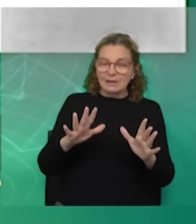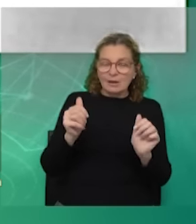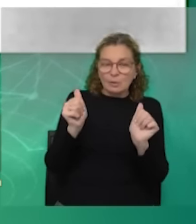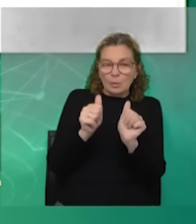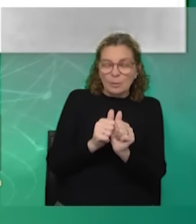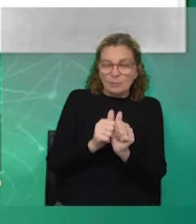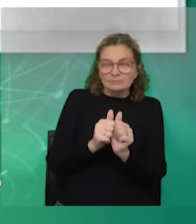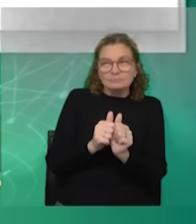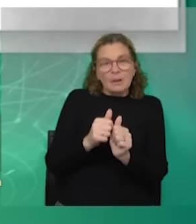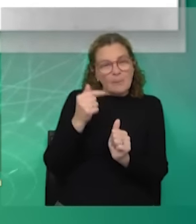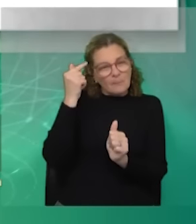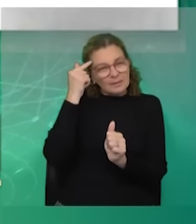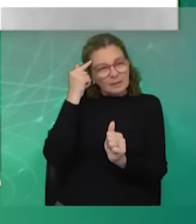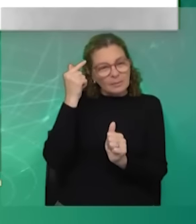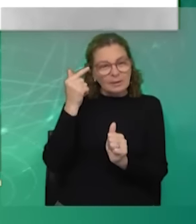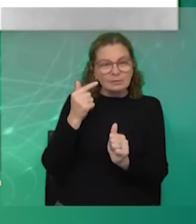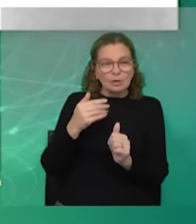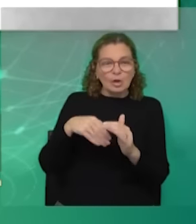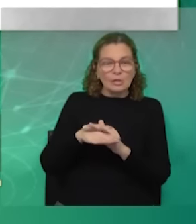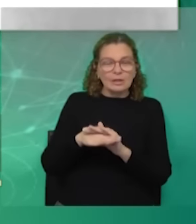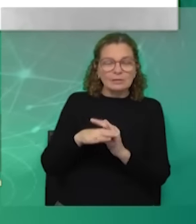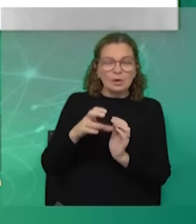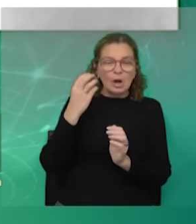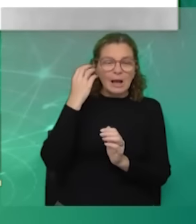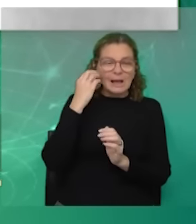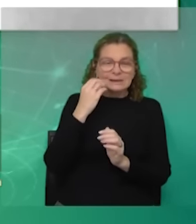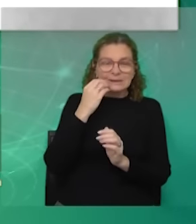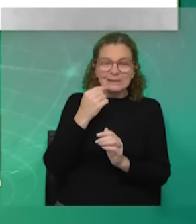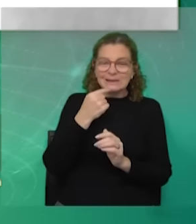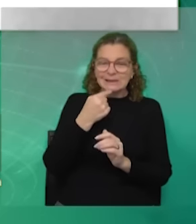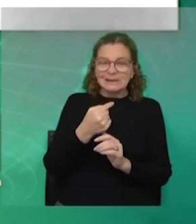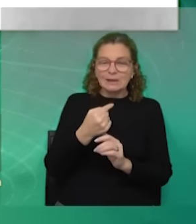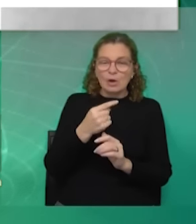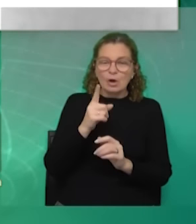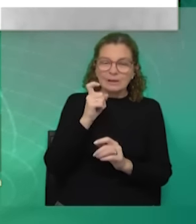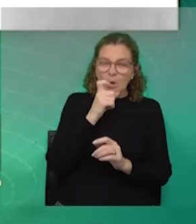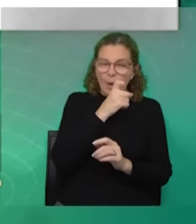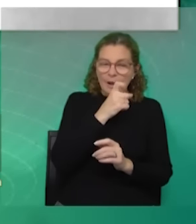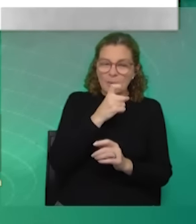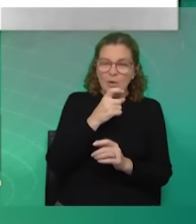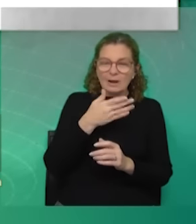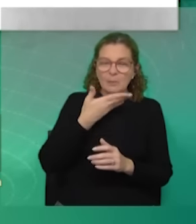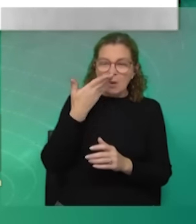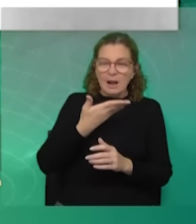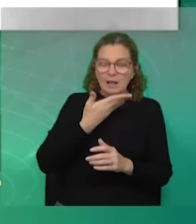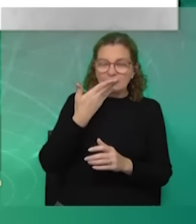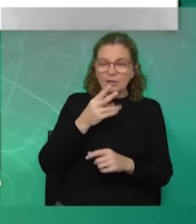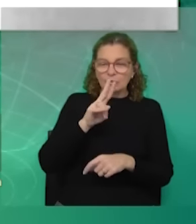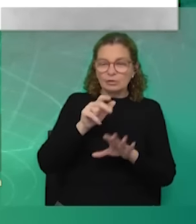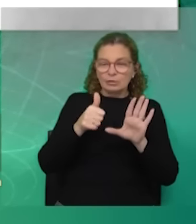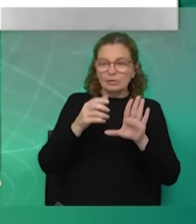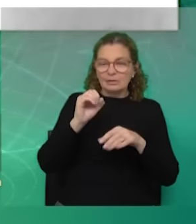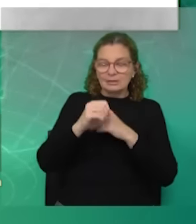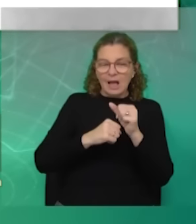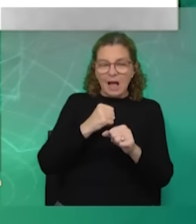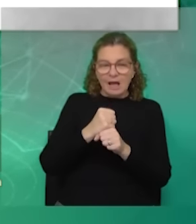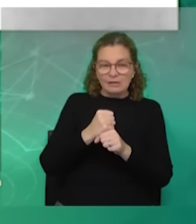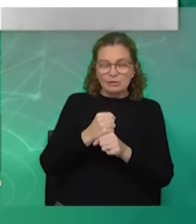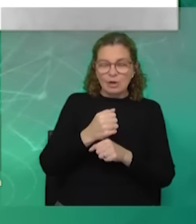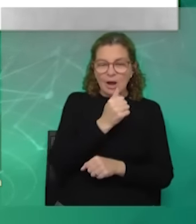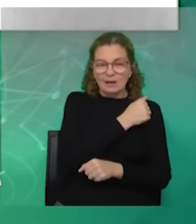una enorme inspiración dentro del mismo partido y desde tacuarembo Jorge gandini compartió su presencia en el acto de homenaje del 260 aniversario